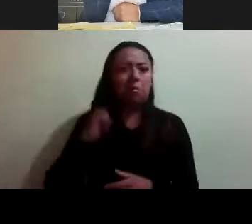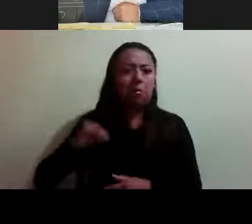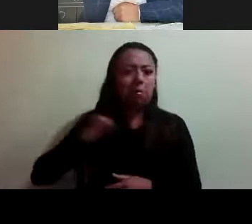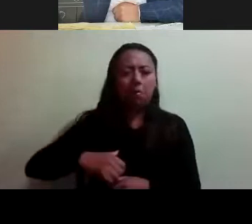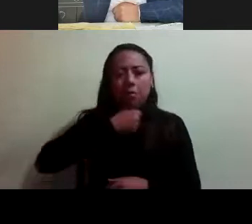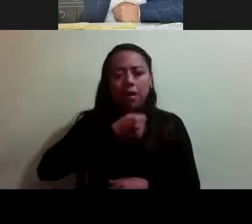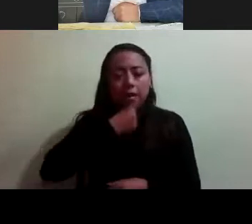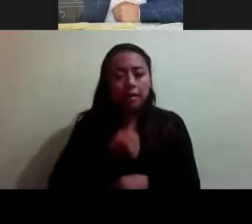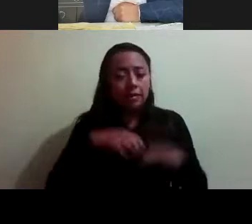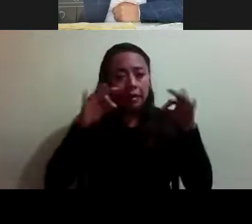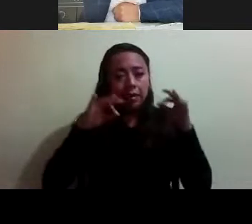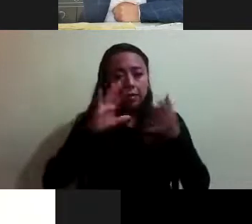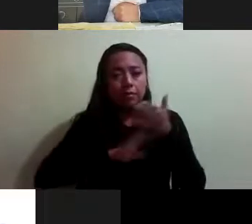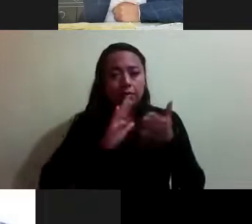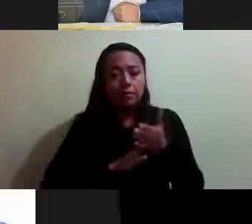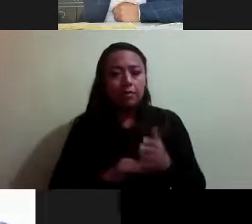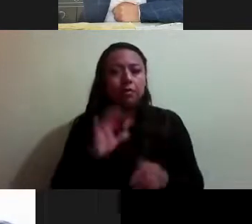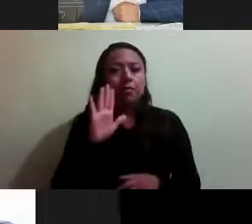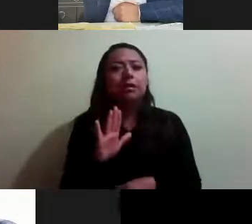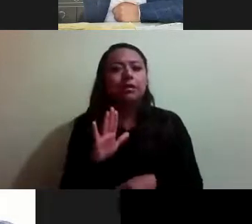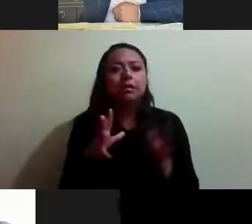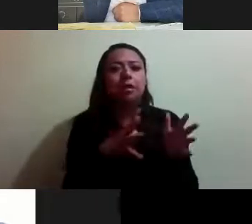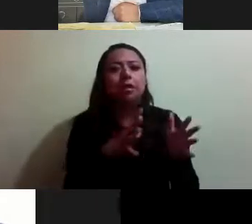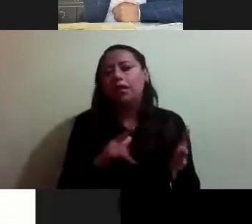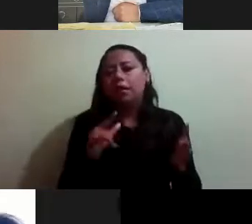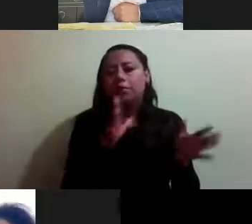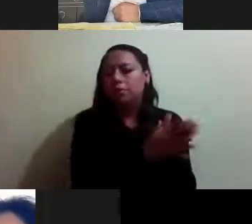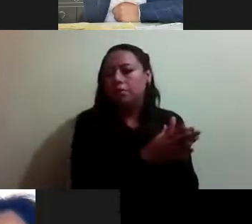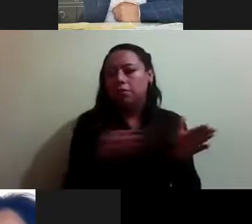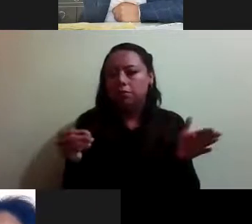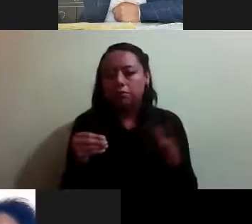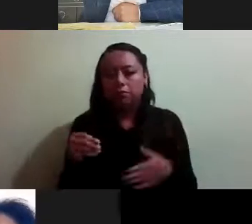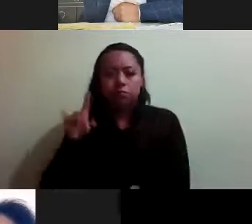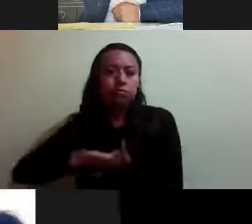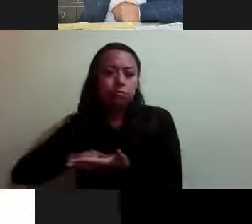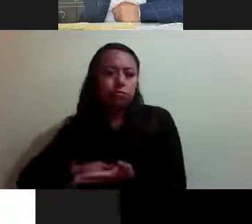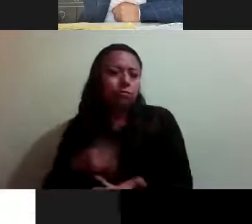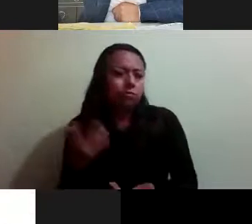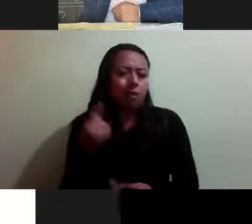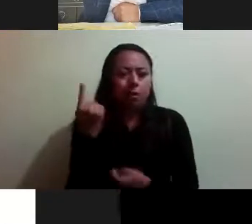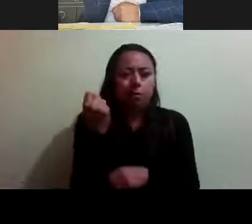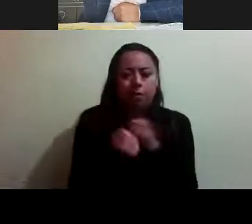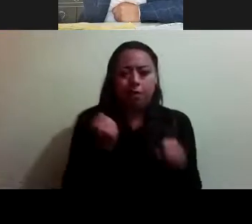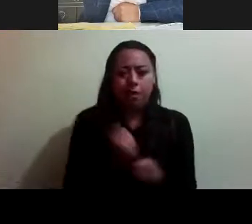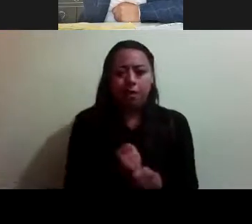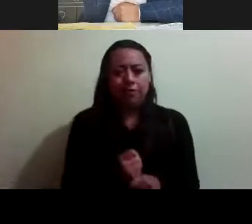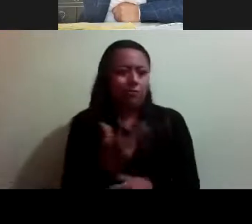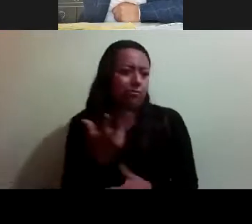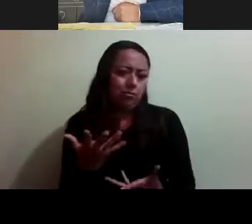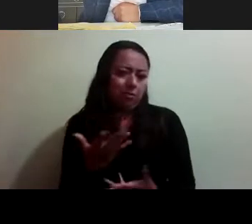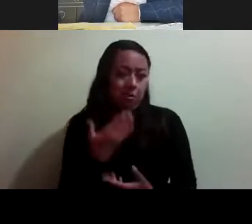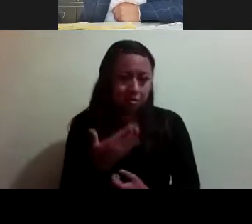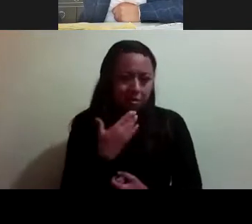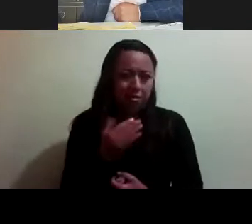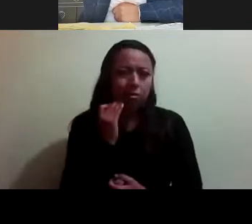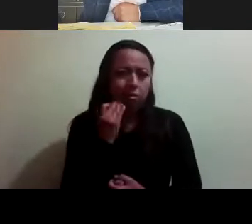un documento como que copy-paste de hace un año, una cosa así, llegó una copia poco institucional ahí a la Junta